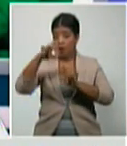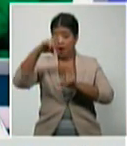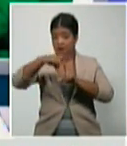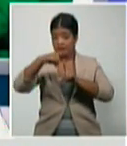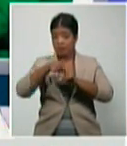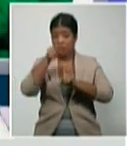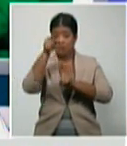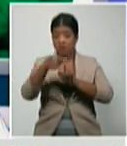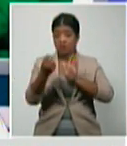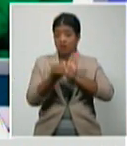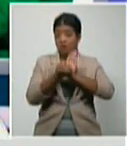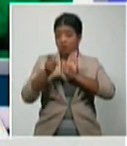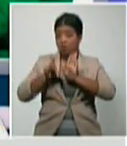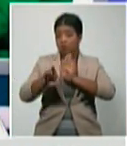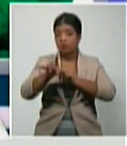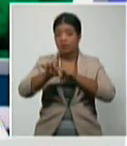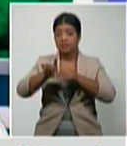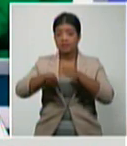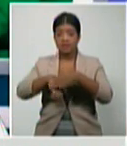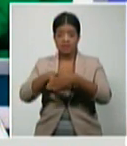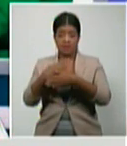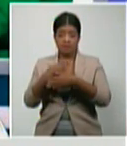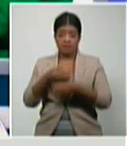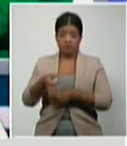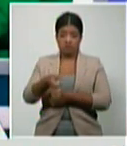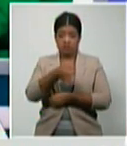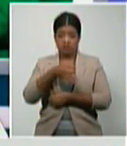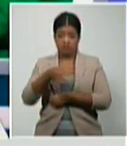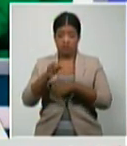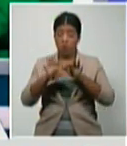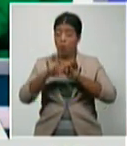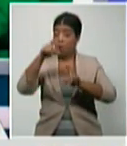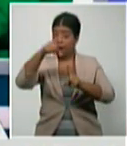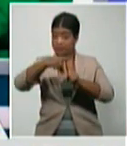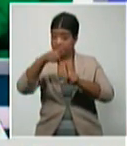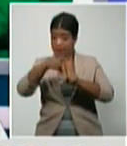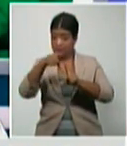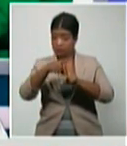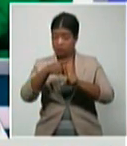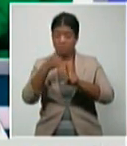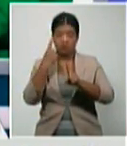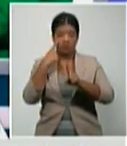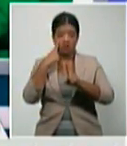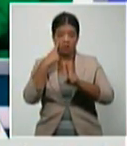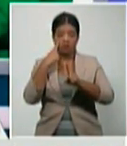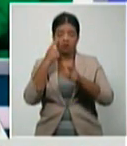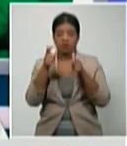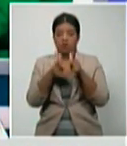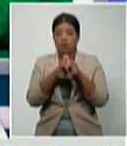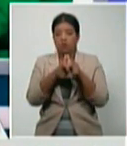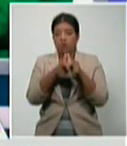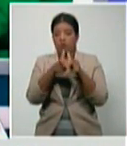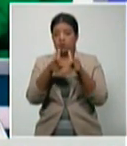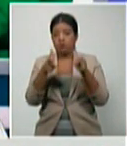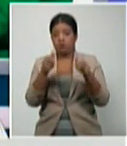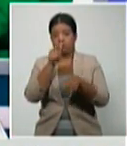15 días por municipio. El municipio de Guantánamo es el que mayor número de casos tiene, 122